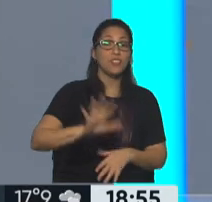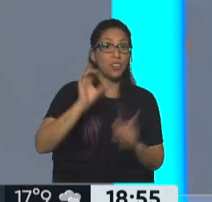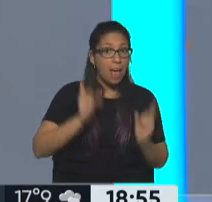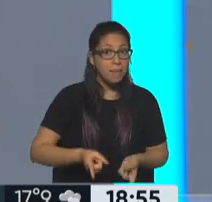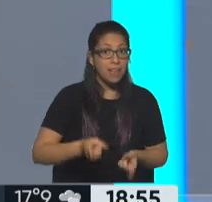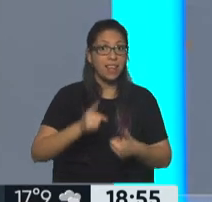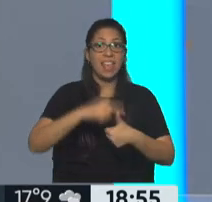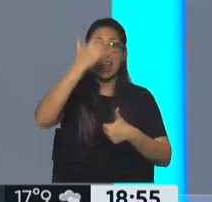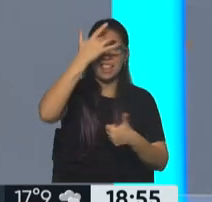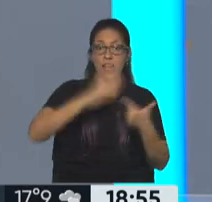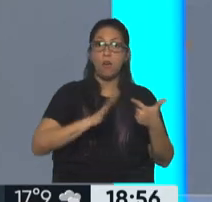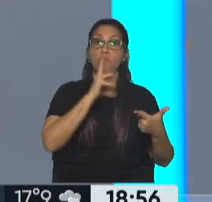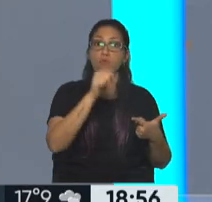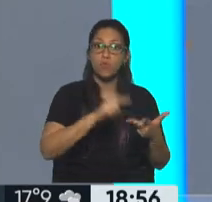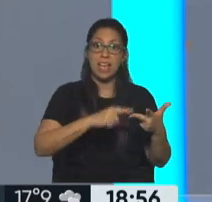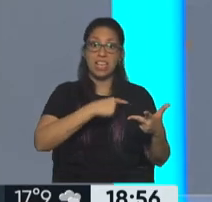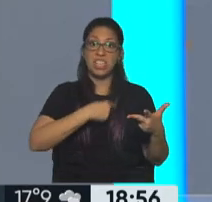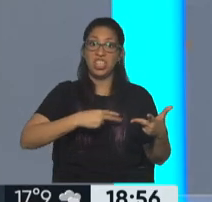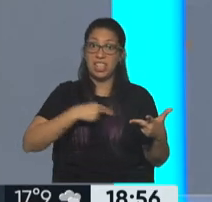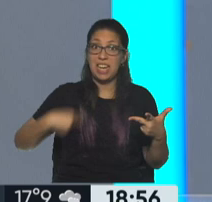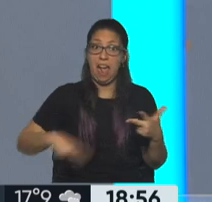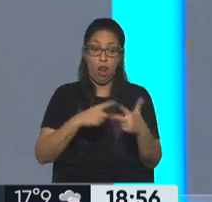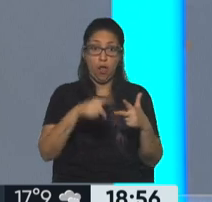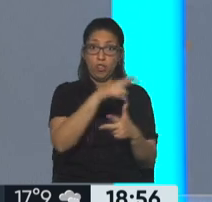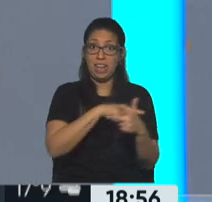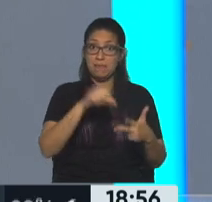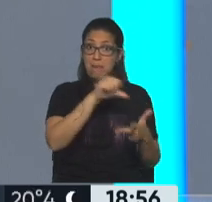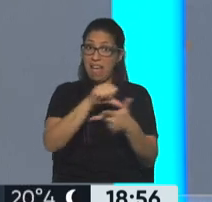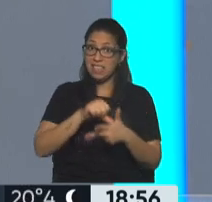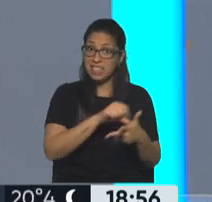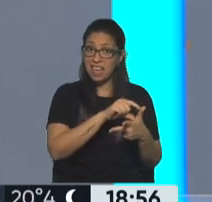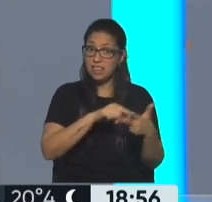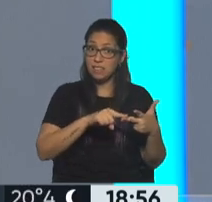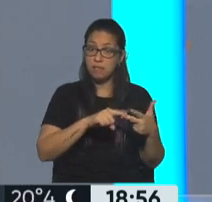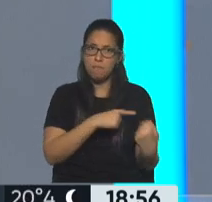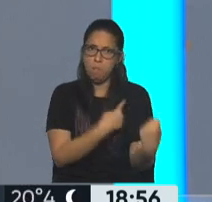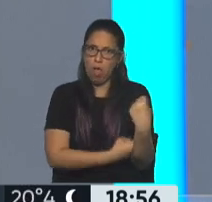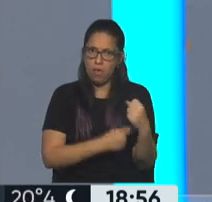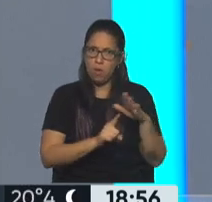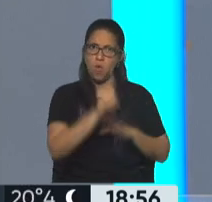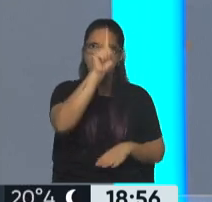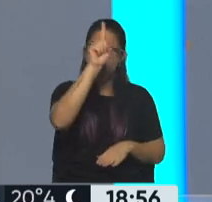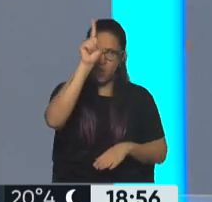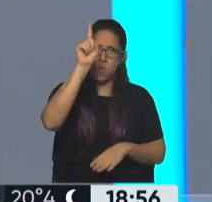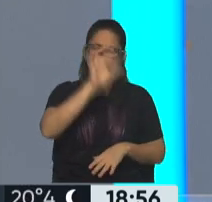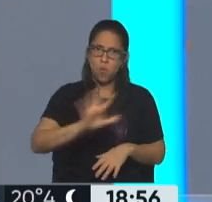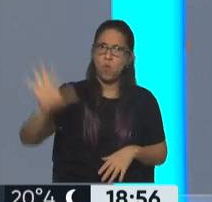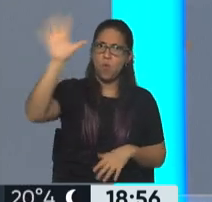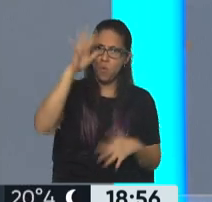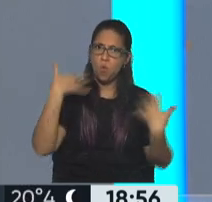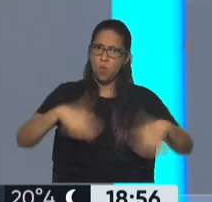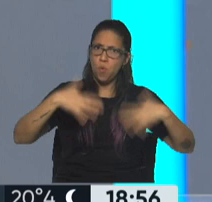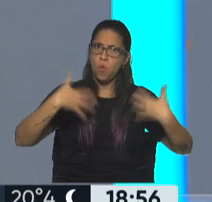India Rusia y China los tres países tienen poderosas agencias espaciales y